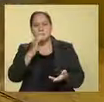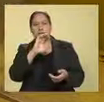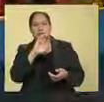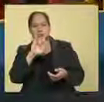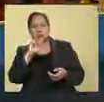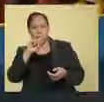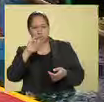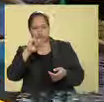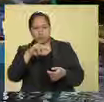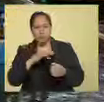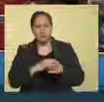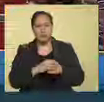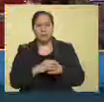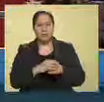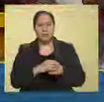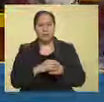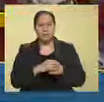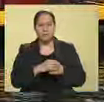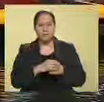Cristian.